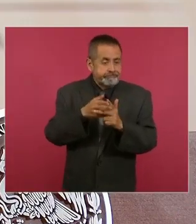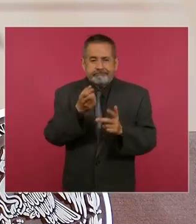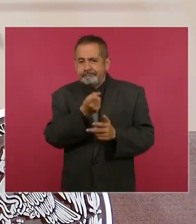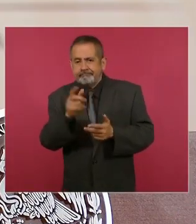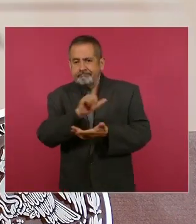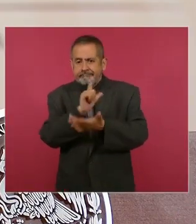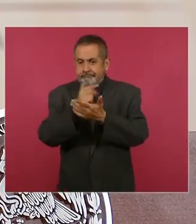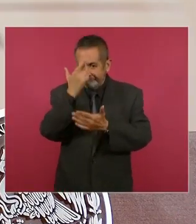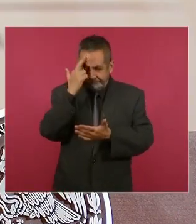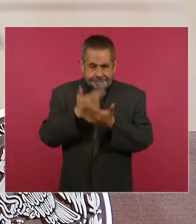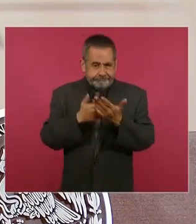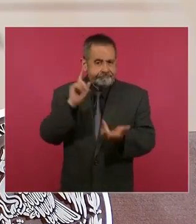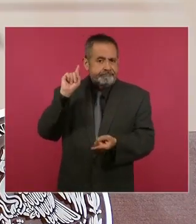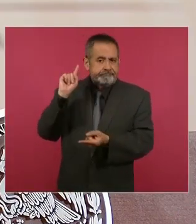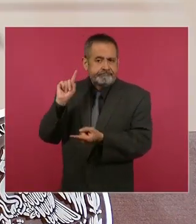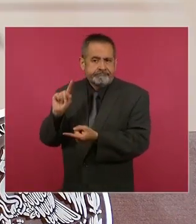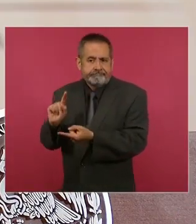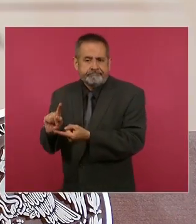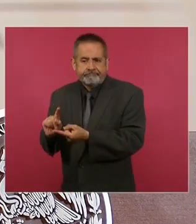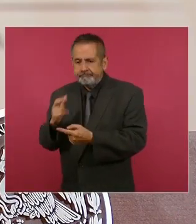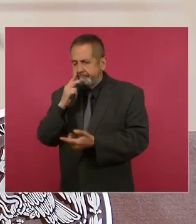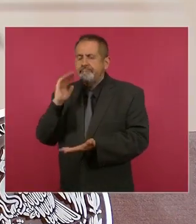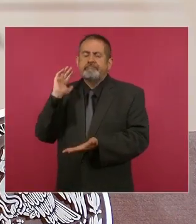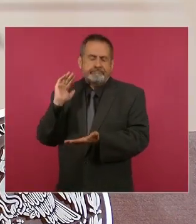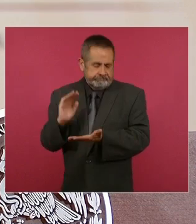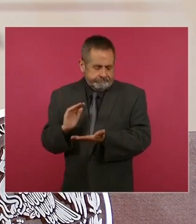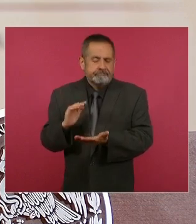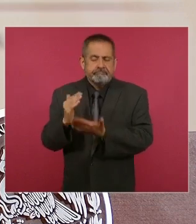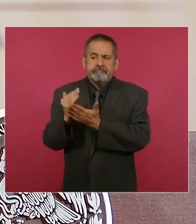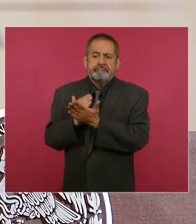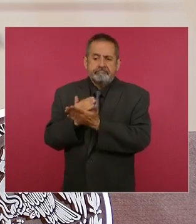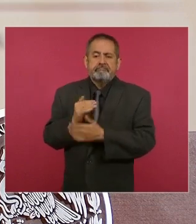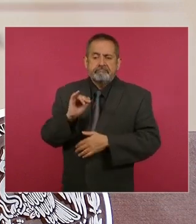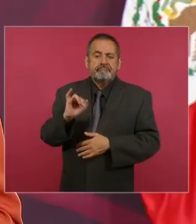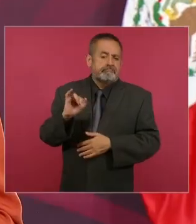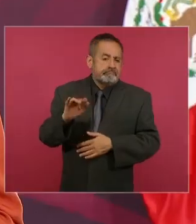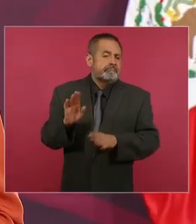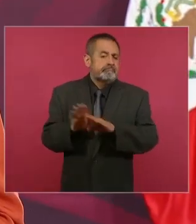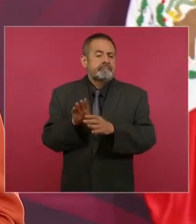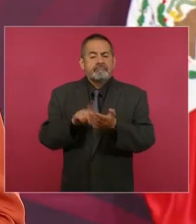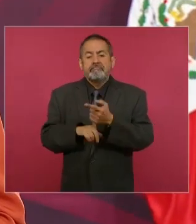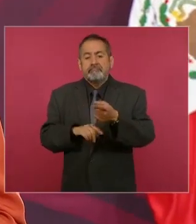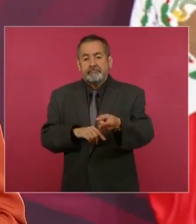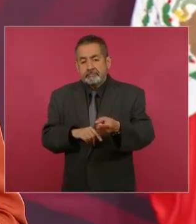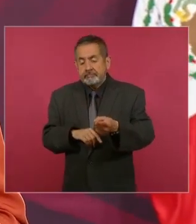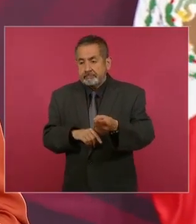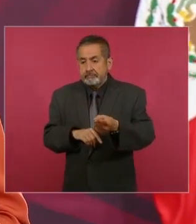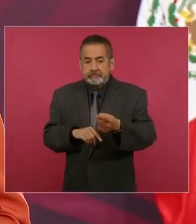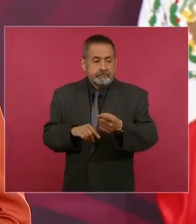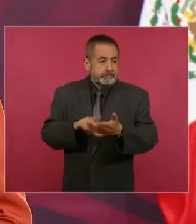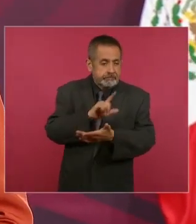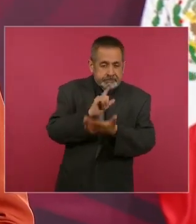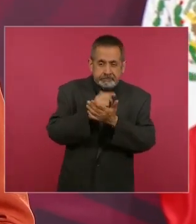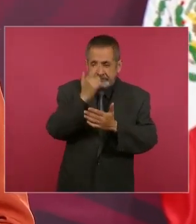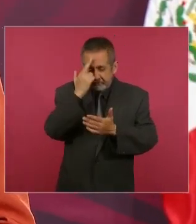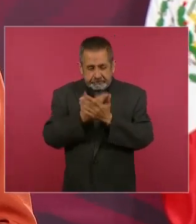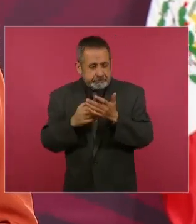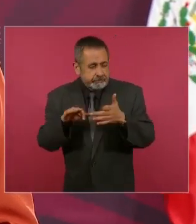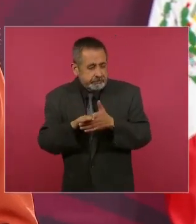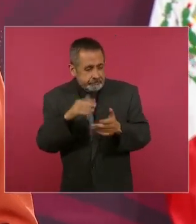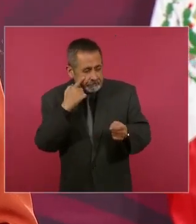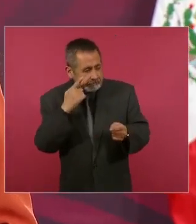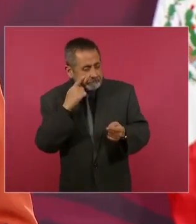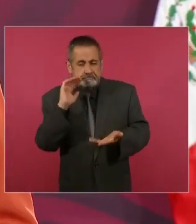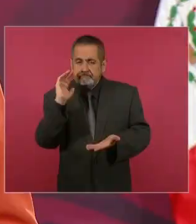última década de prevalencia delictiva en los hogares, de incidencia delictiva,